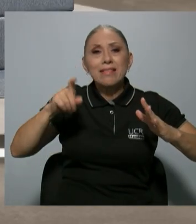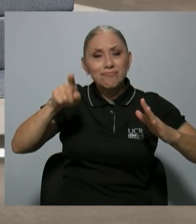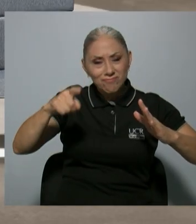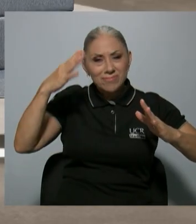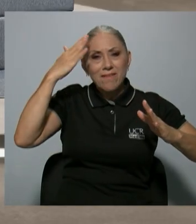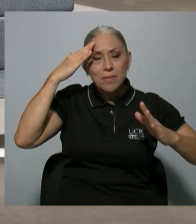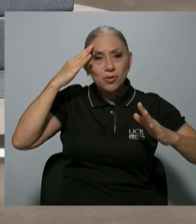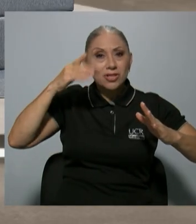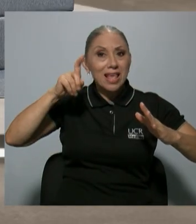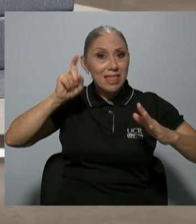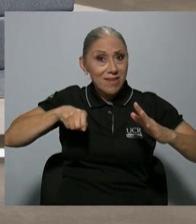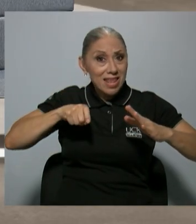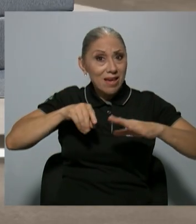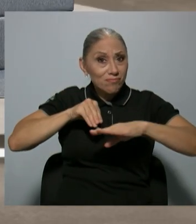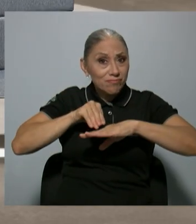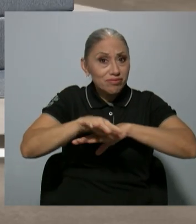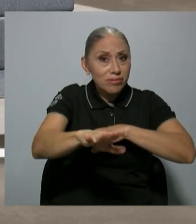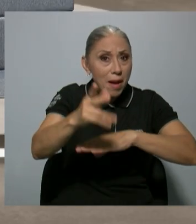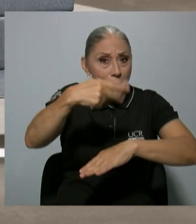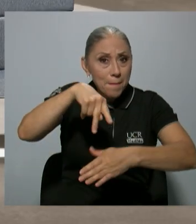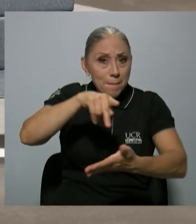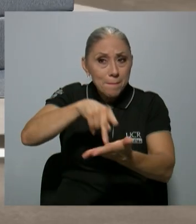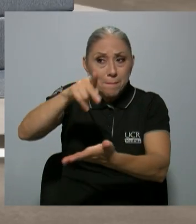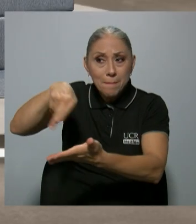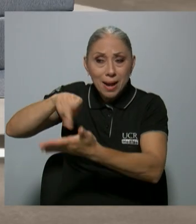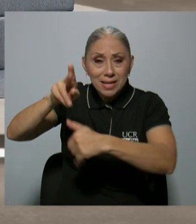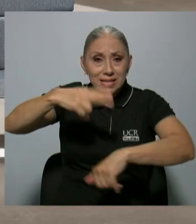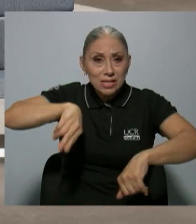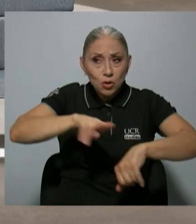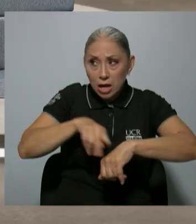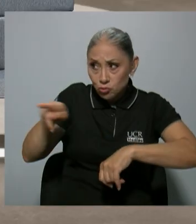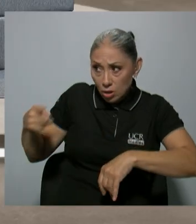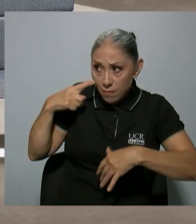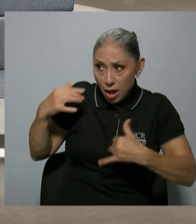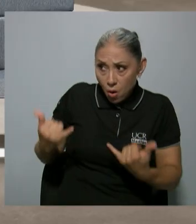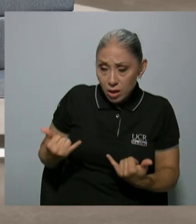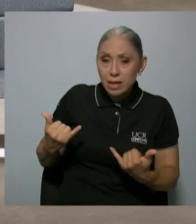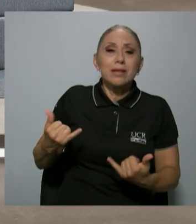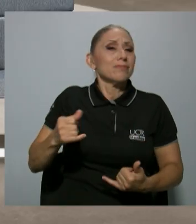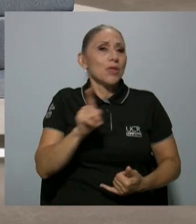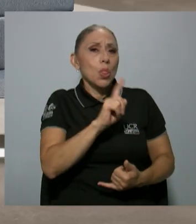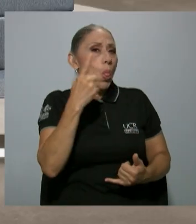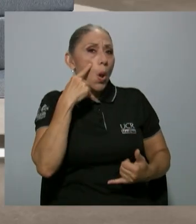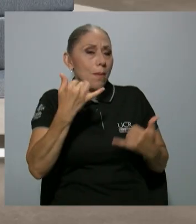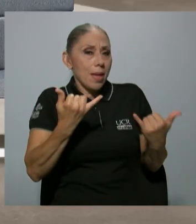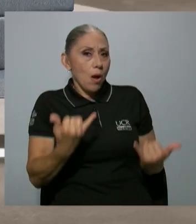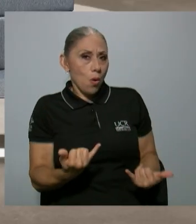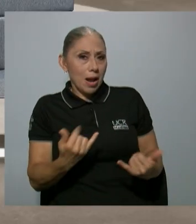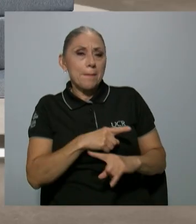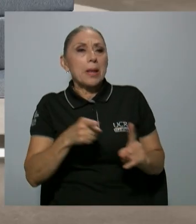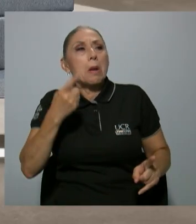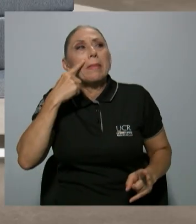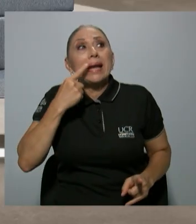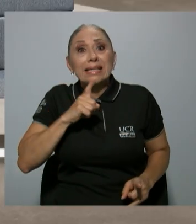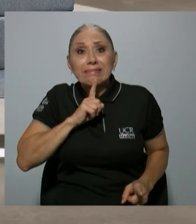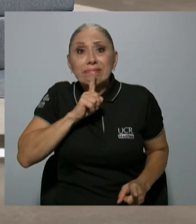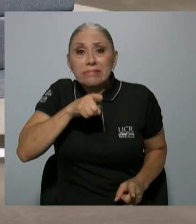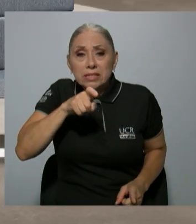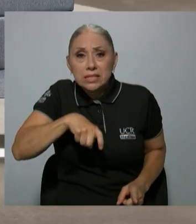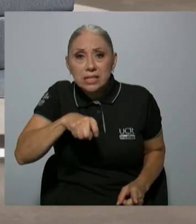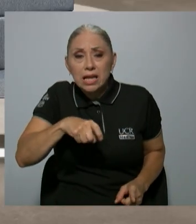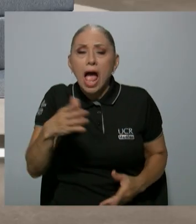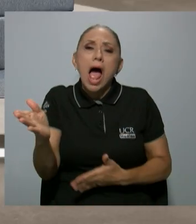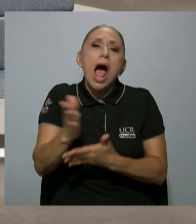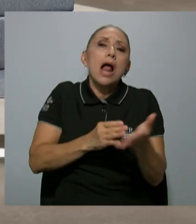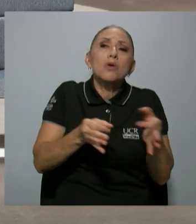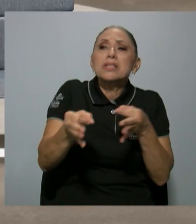nacionales. ¿Usted la ve en estos tiempos? No la veo en este momento. Tendríamos que ver qué tan necesaria sería, porque hay argumentos que dicen que es que